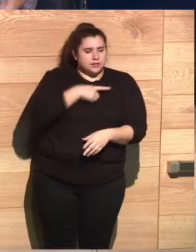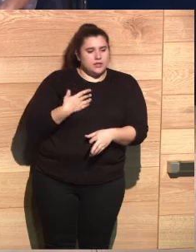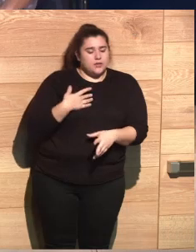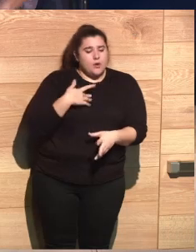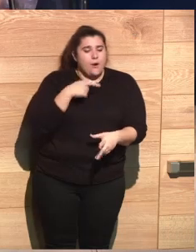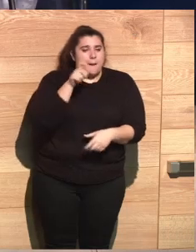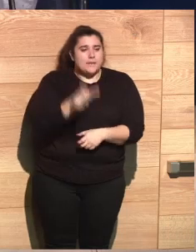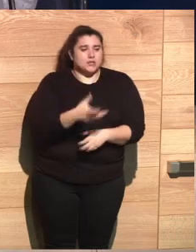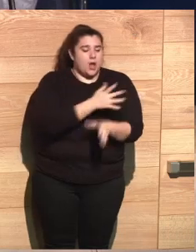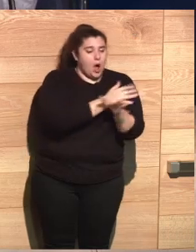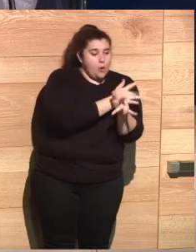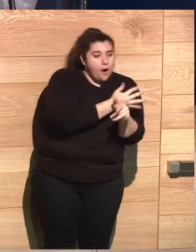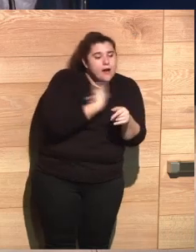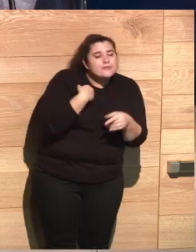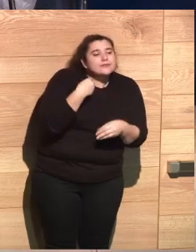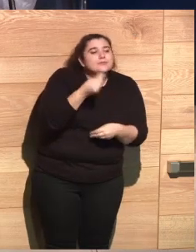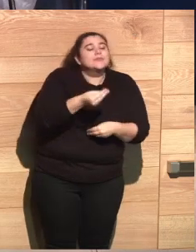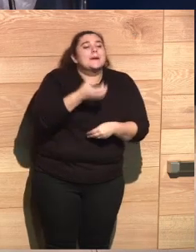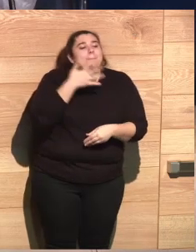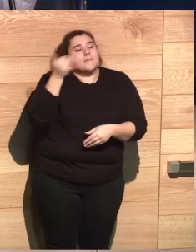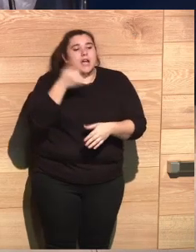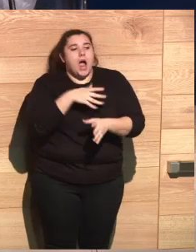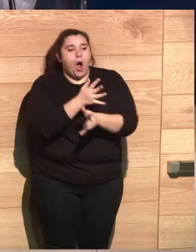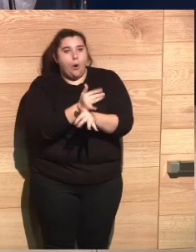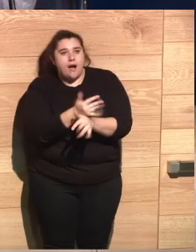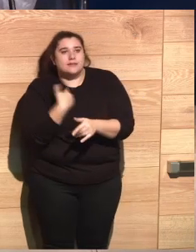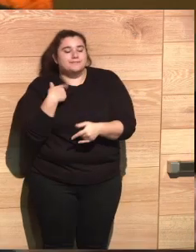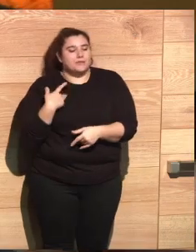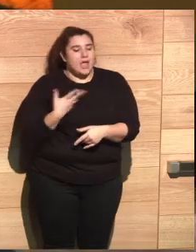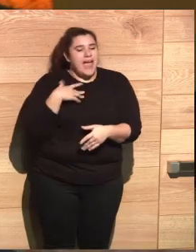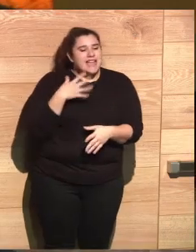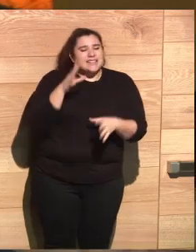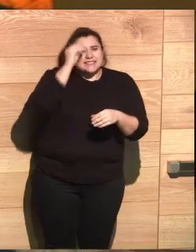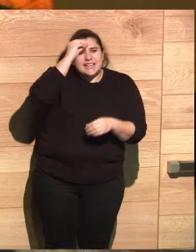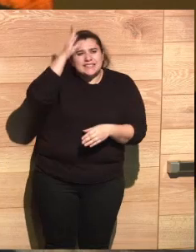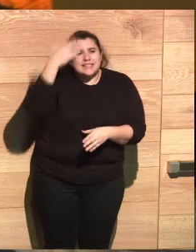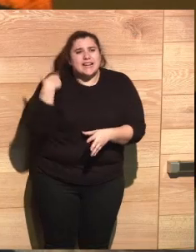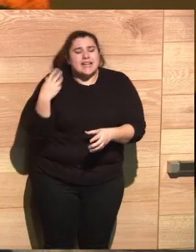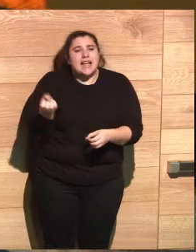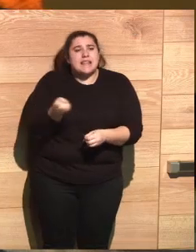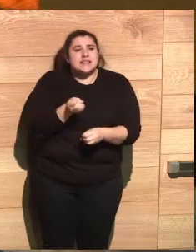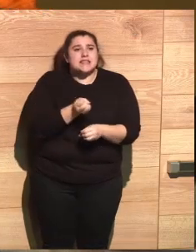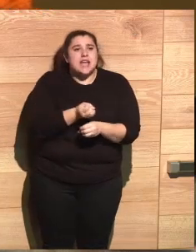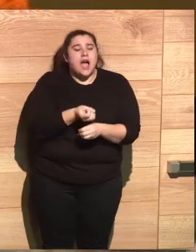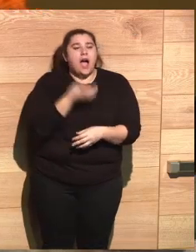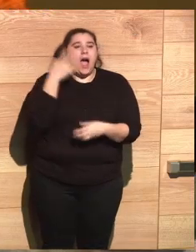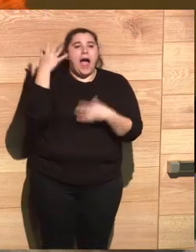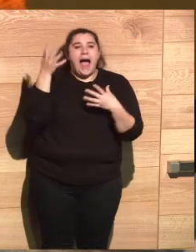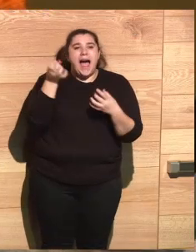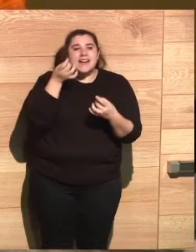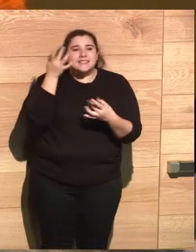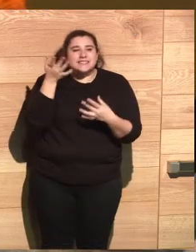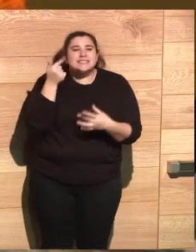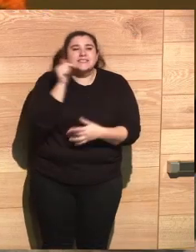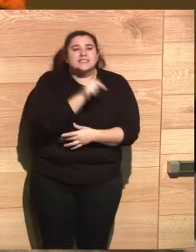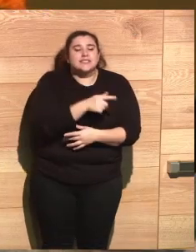hablado de un futuro en el cual los juegos podrían estar personalizados. Tanto la inteligencia artificial como lo que es la ciencia de datos, toda la